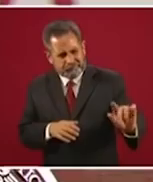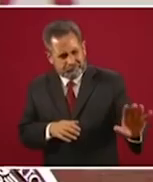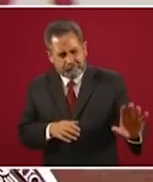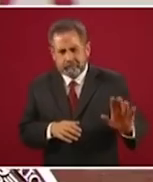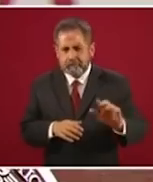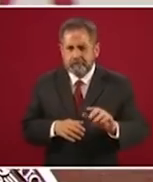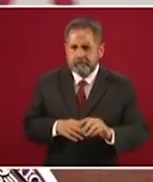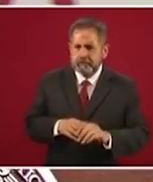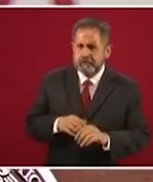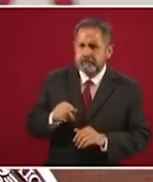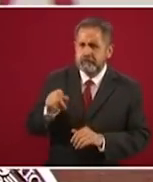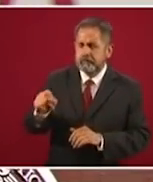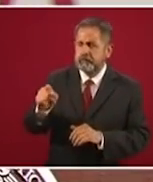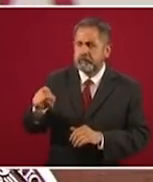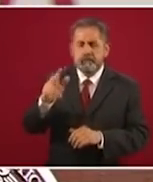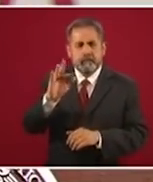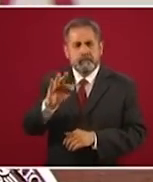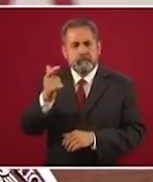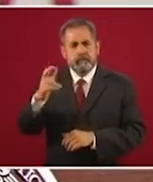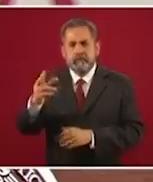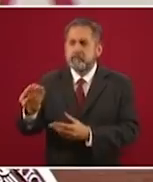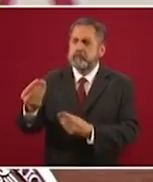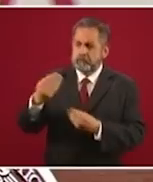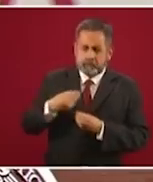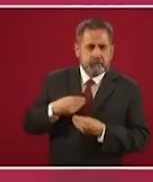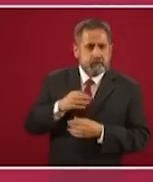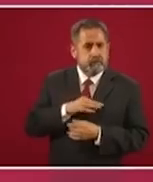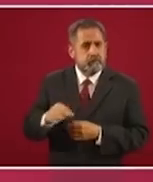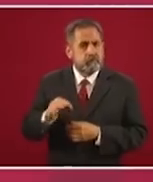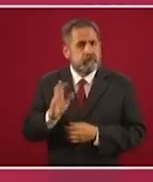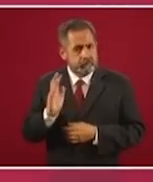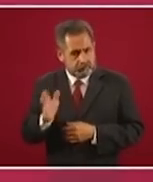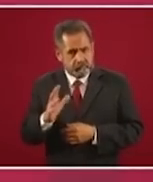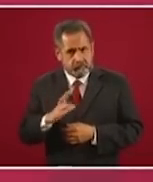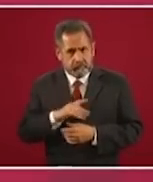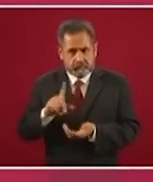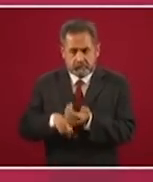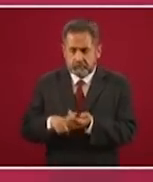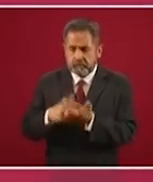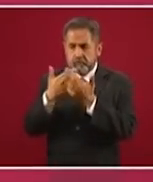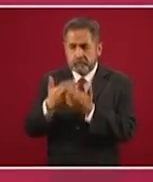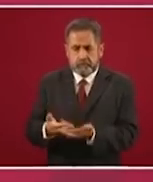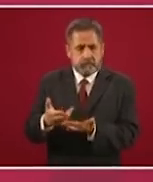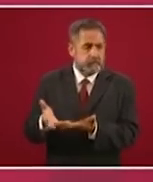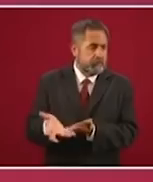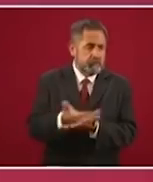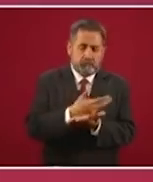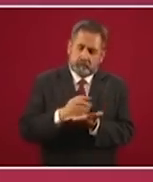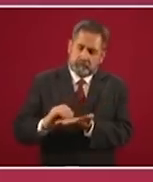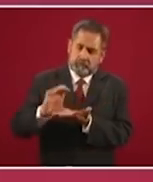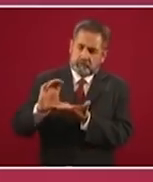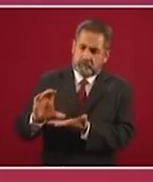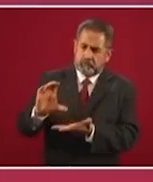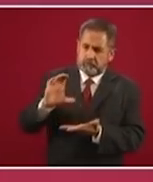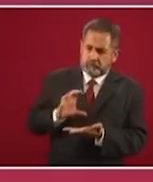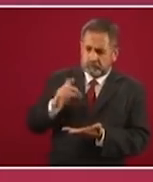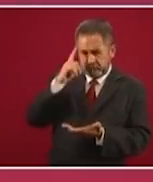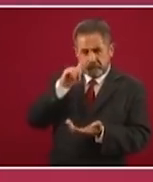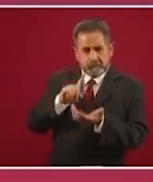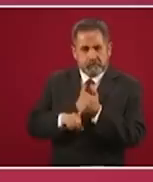hay voluntad de la fiscalía de entregar esos fondos recuperados